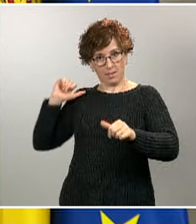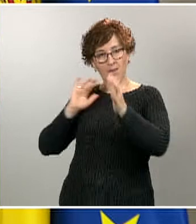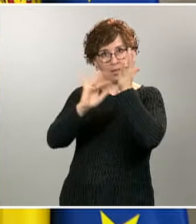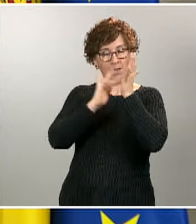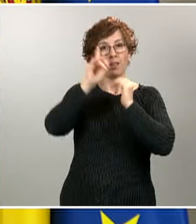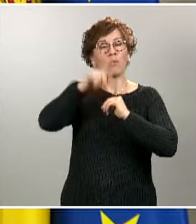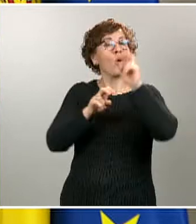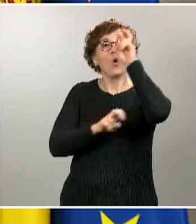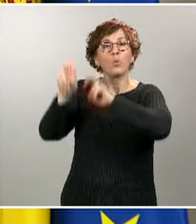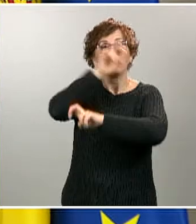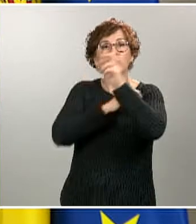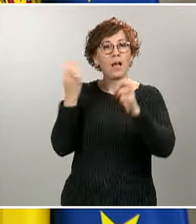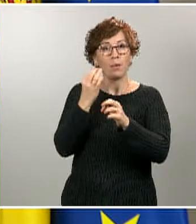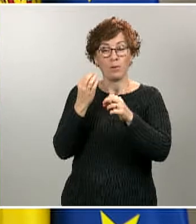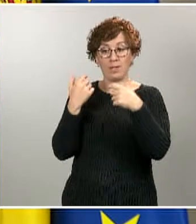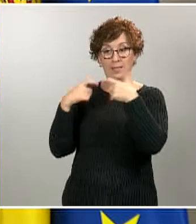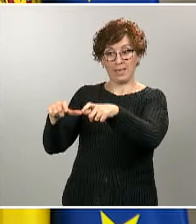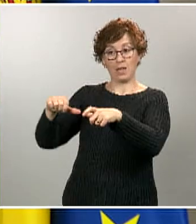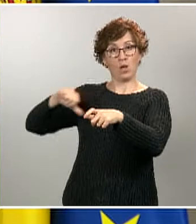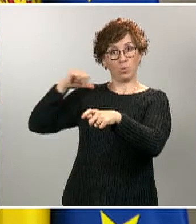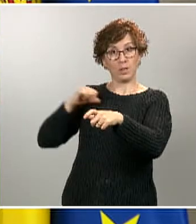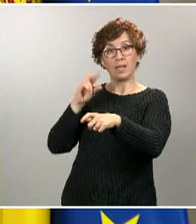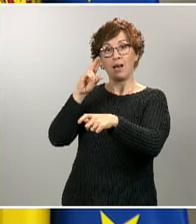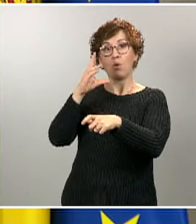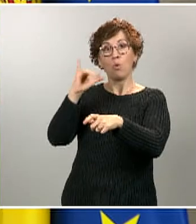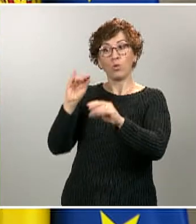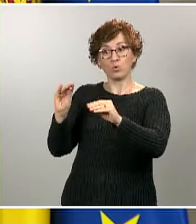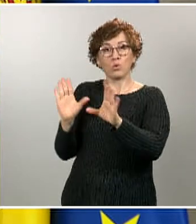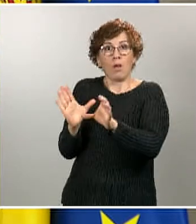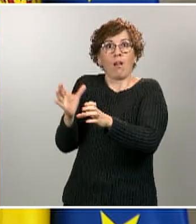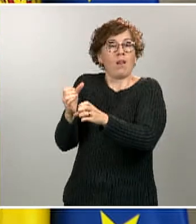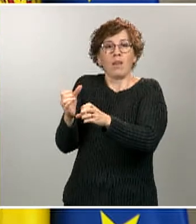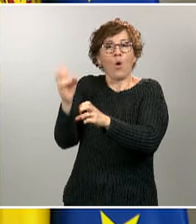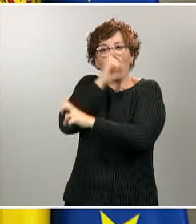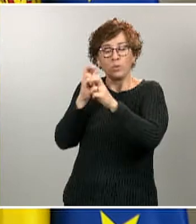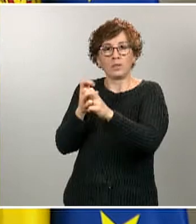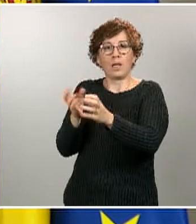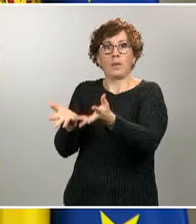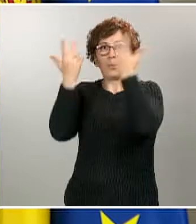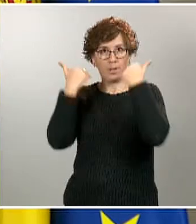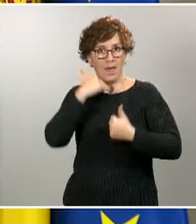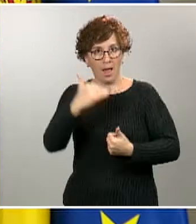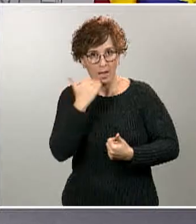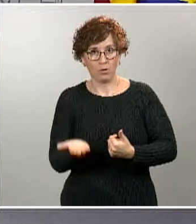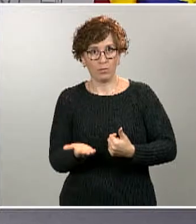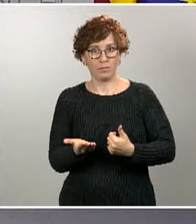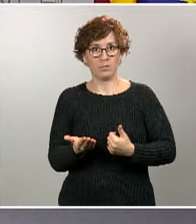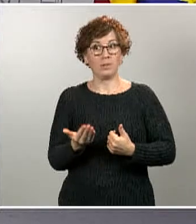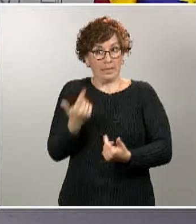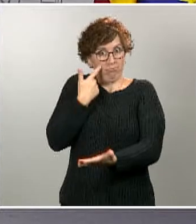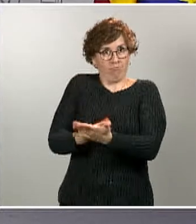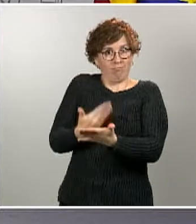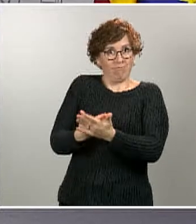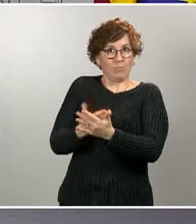unidades de cuidados intensivos. También un objetivo que estamos viendo conforme evolucionan los datos que se está consiguiendo. Por tanto, nosotros pensamos que con esas medidas